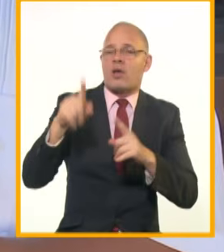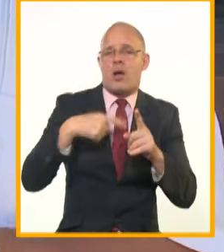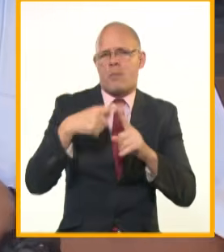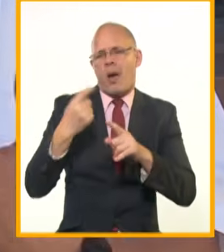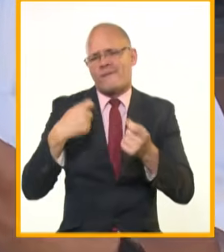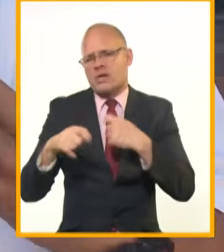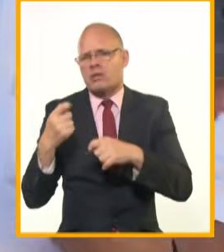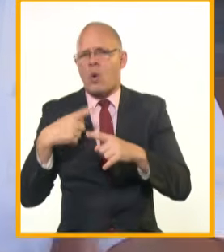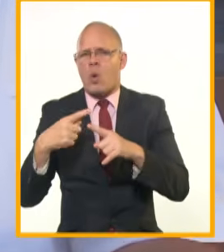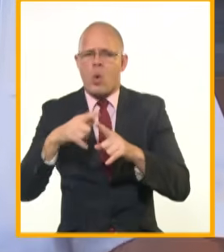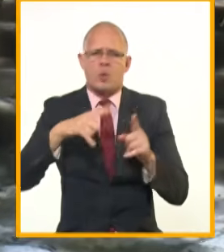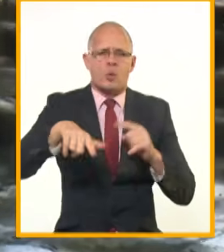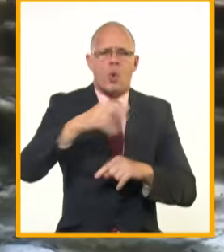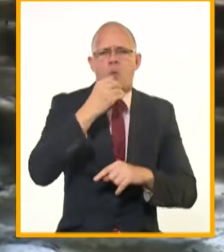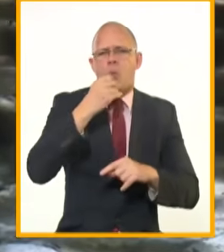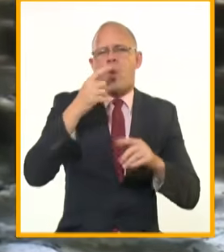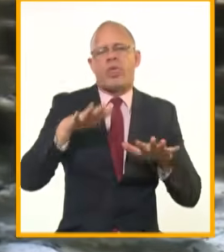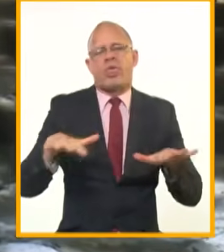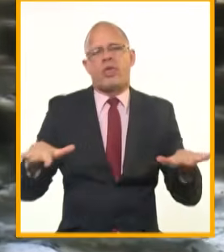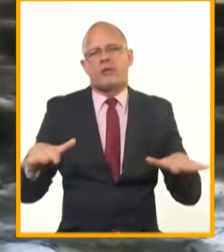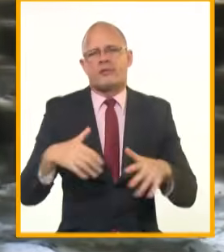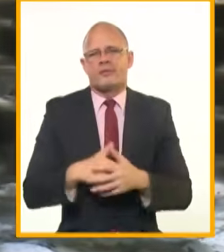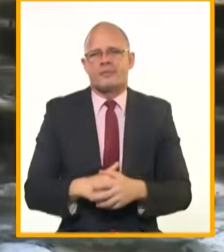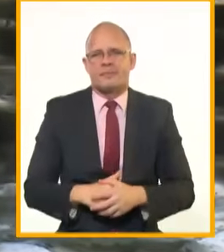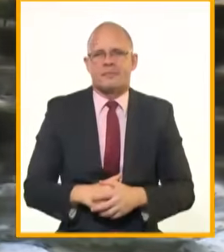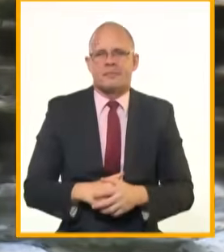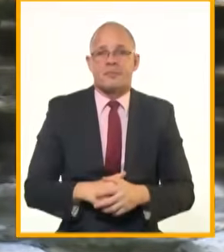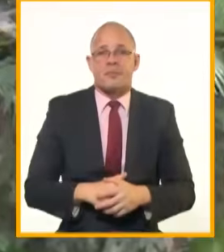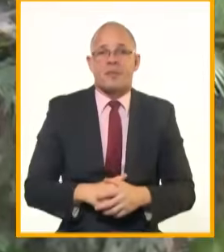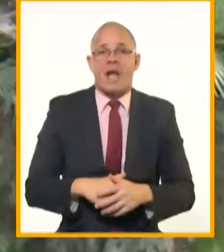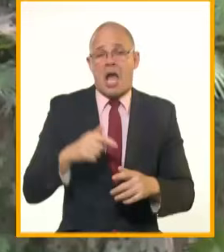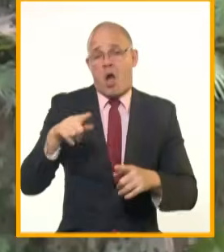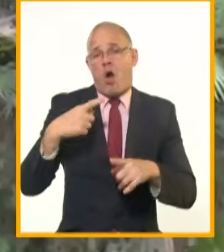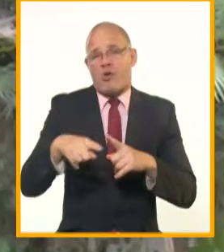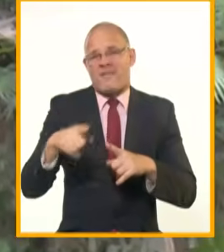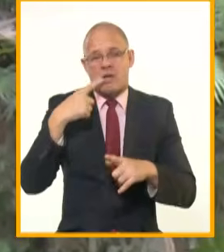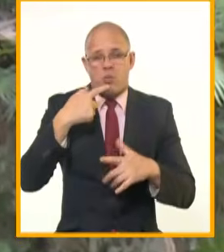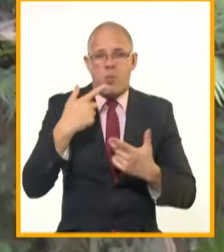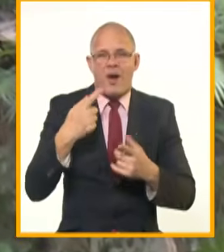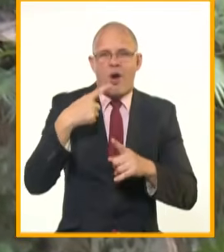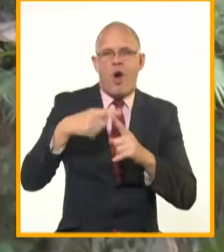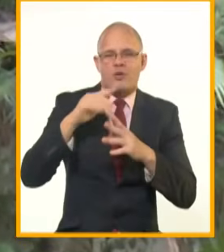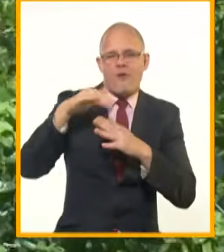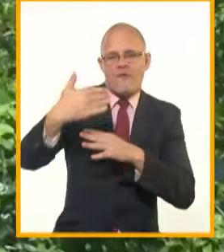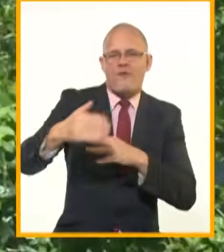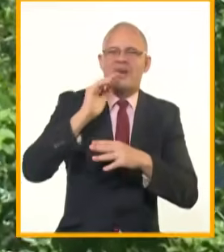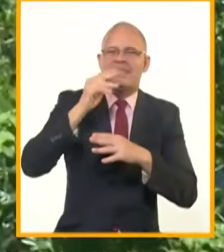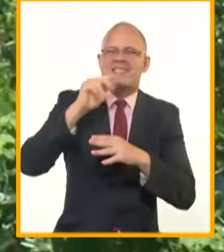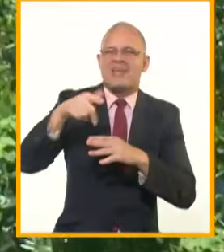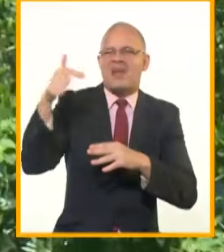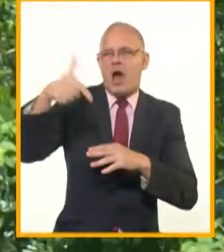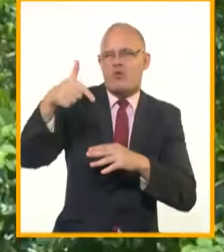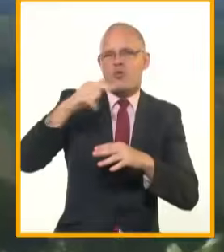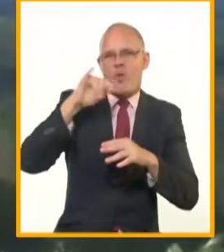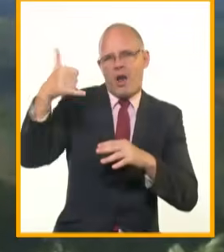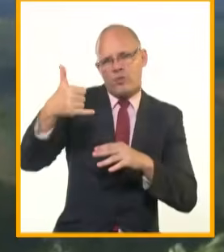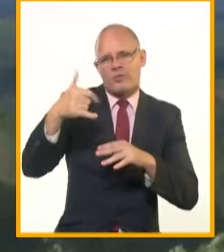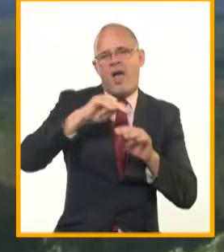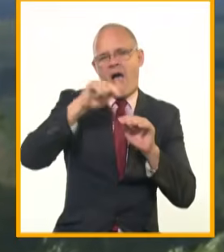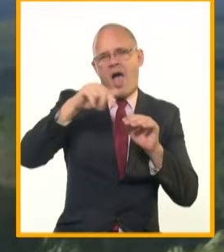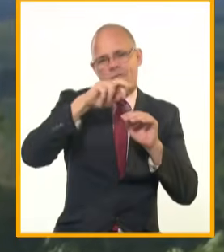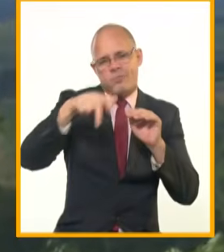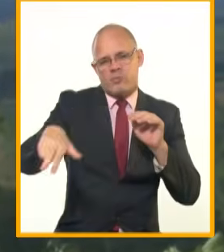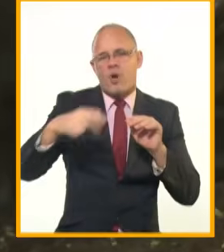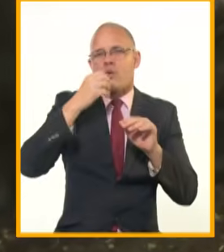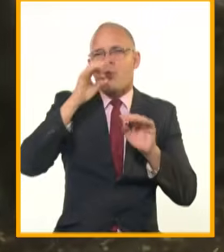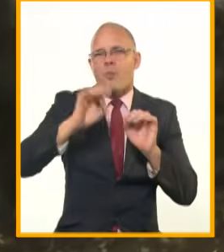un lugar ideal para el descanso. Un atractivo fundamental de la provincia es el Parque Escalera de Jaruco, que alberga una flora y fauna